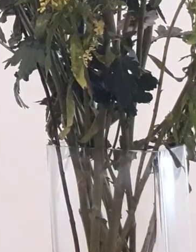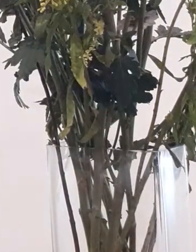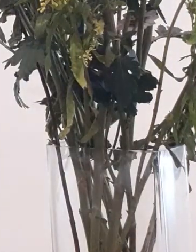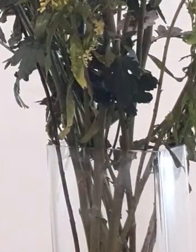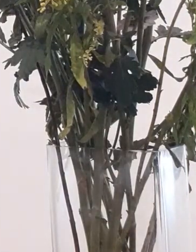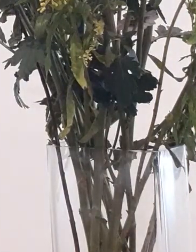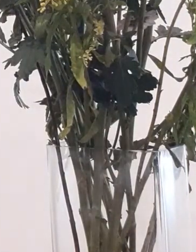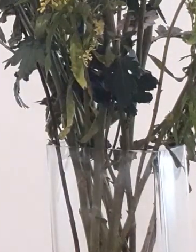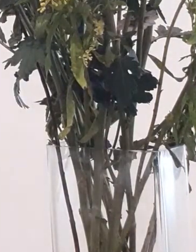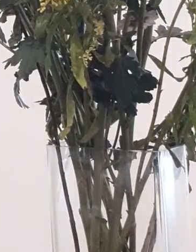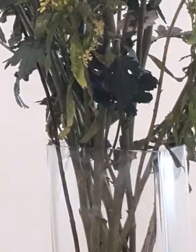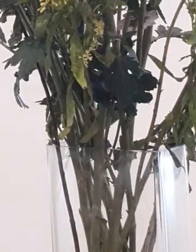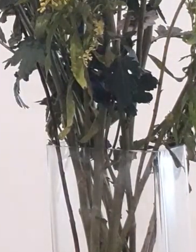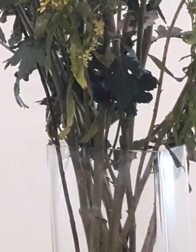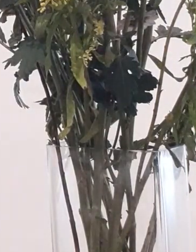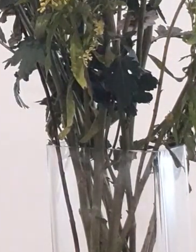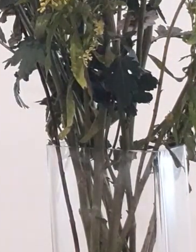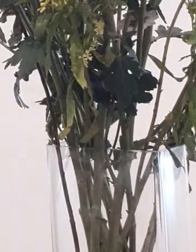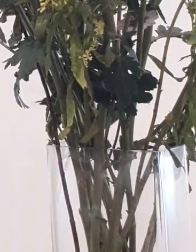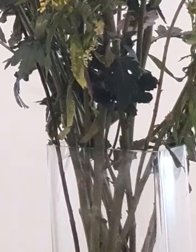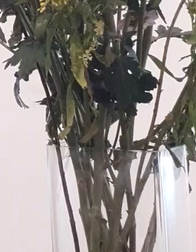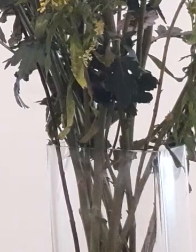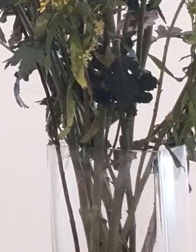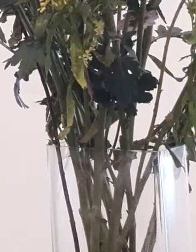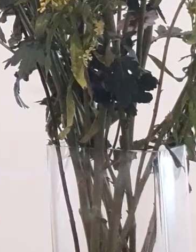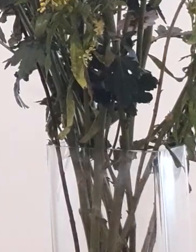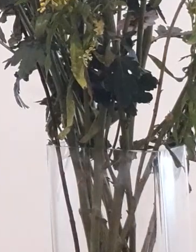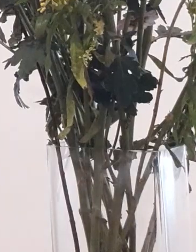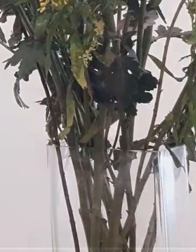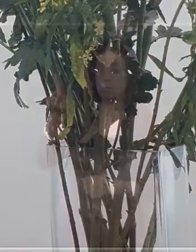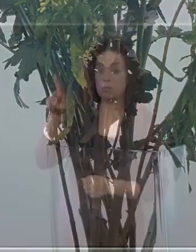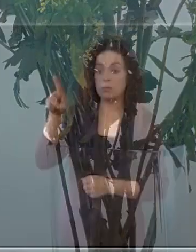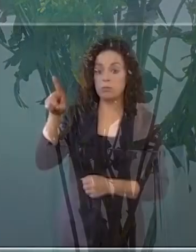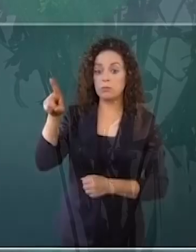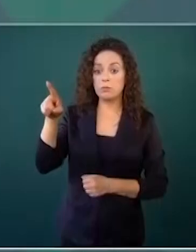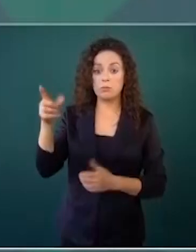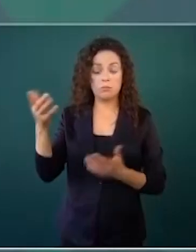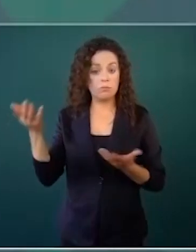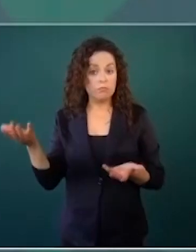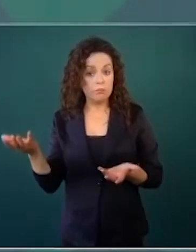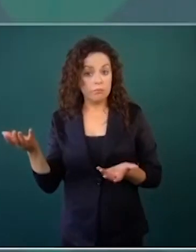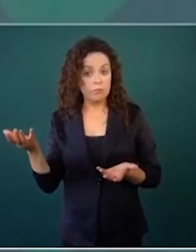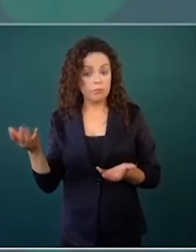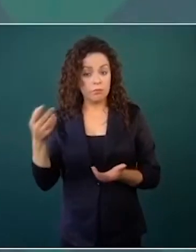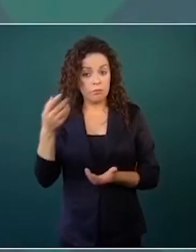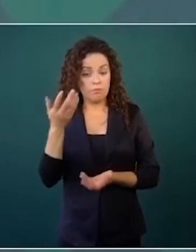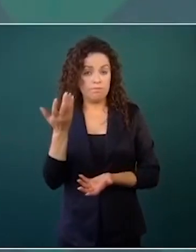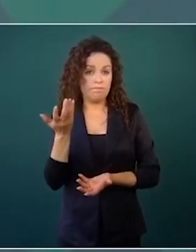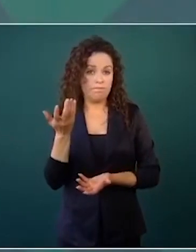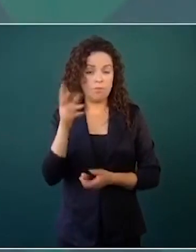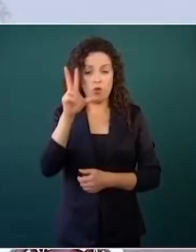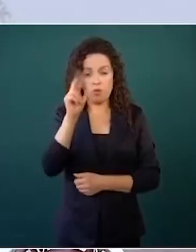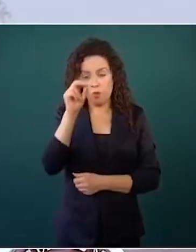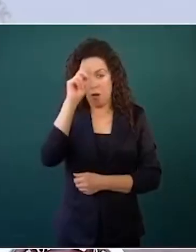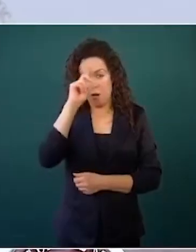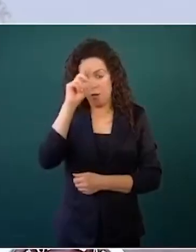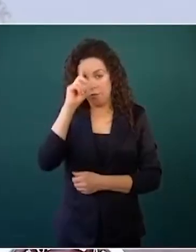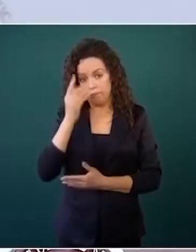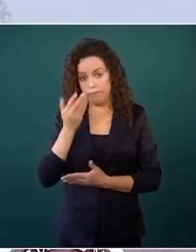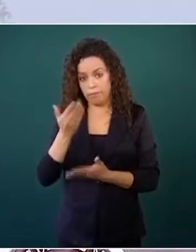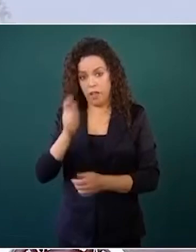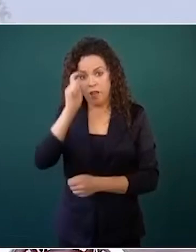El viernes 28 de agosto, en la conferencia mañanera, el presidente López Obrador acusó a un grupo